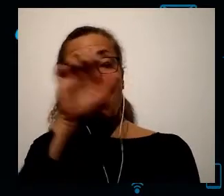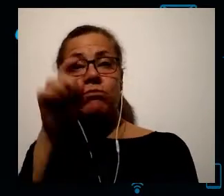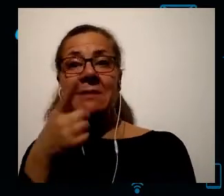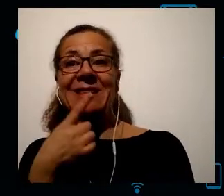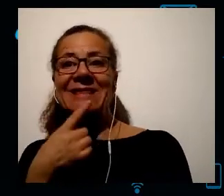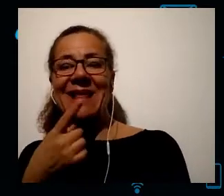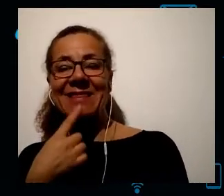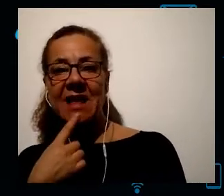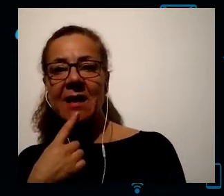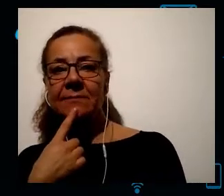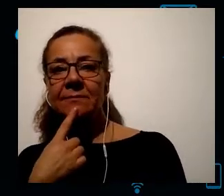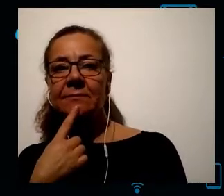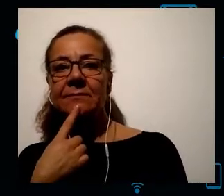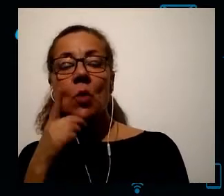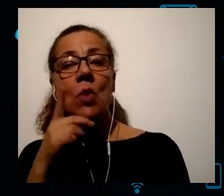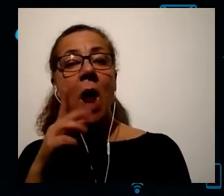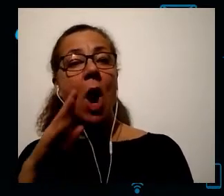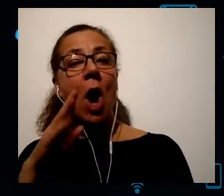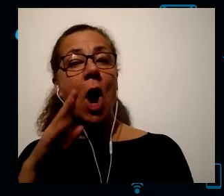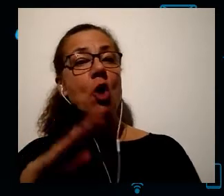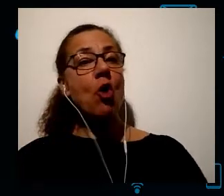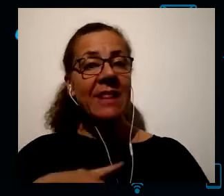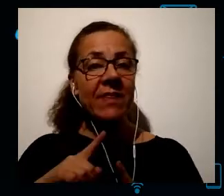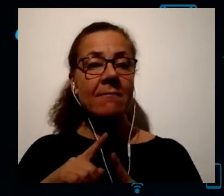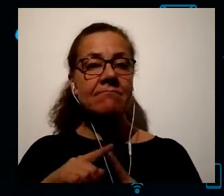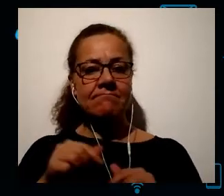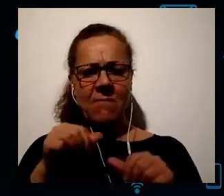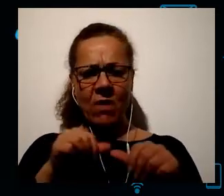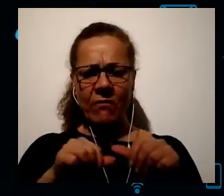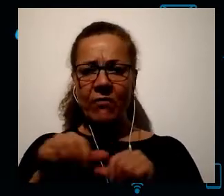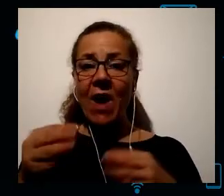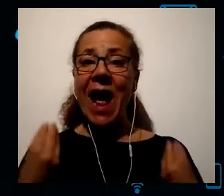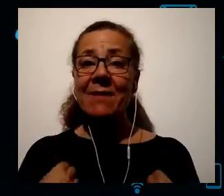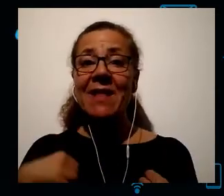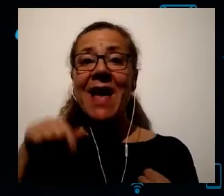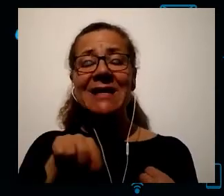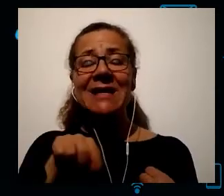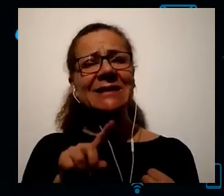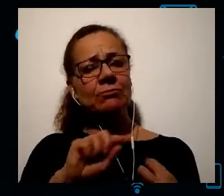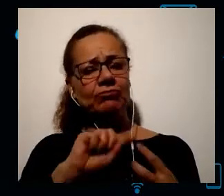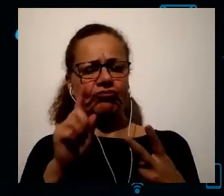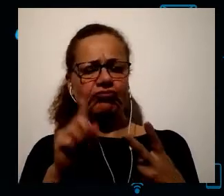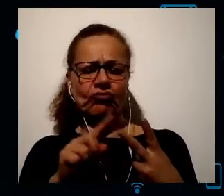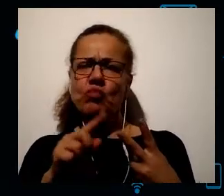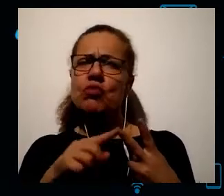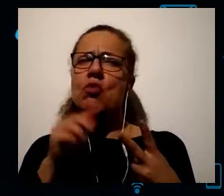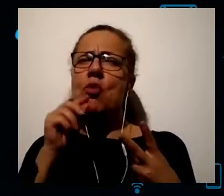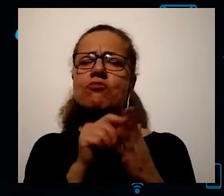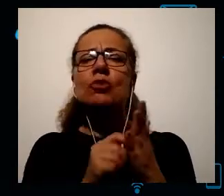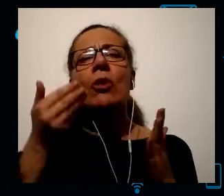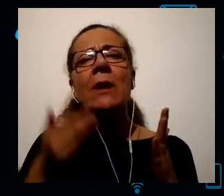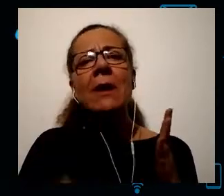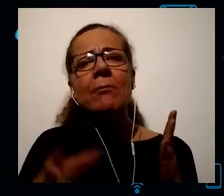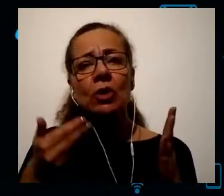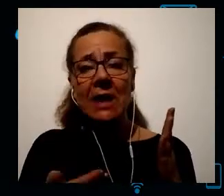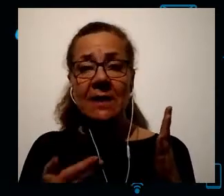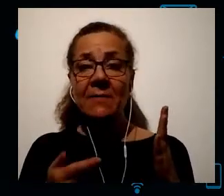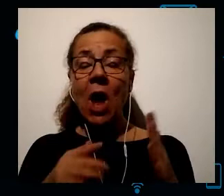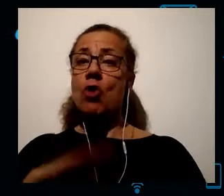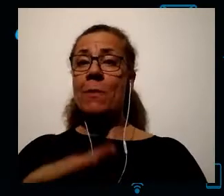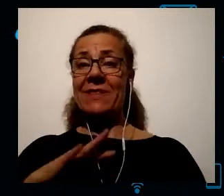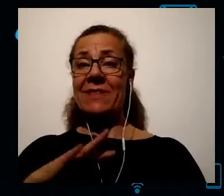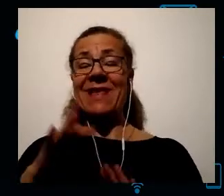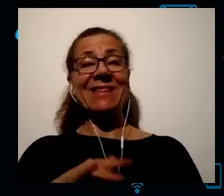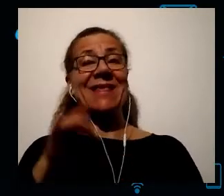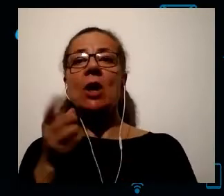como una competencia a lo largo de la vida y este es el segundo punto que quizá es interesante es decir la competencia digital no es una competencia